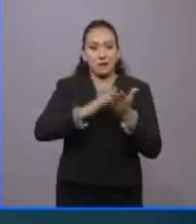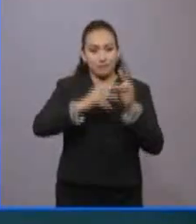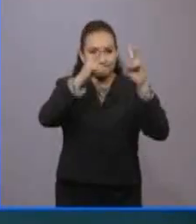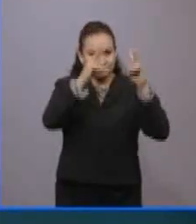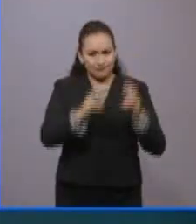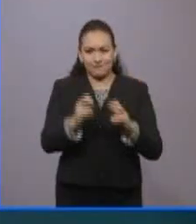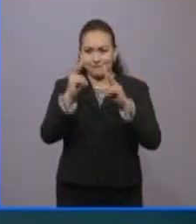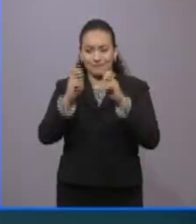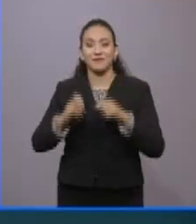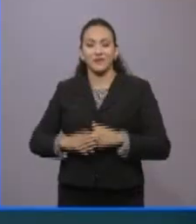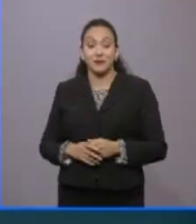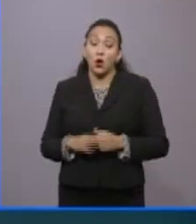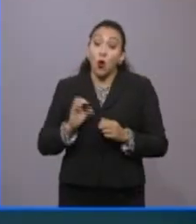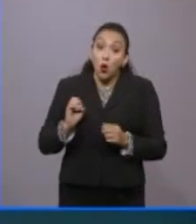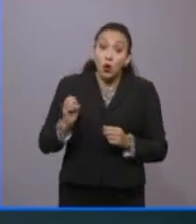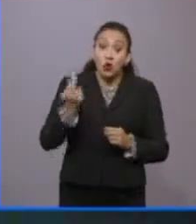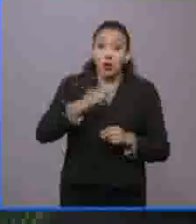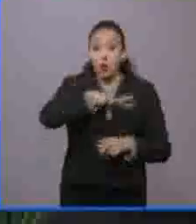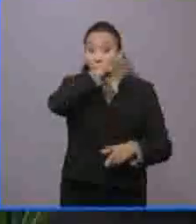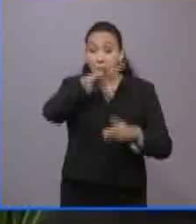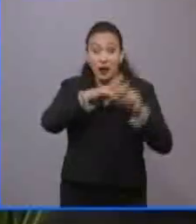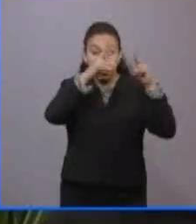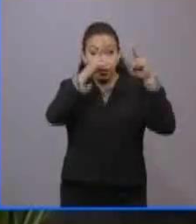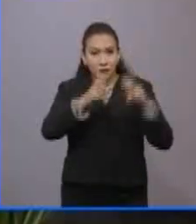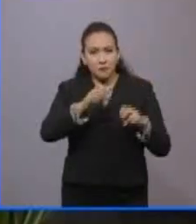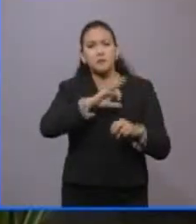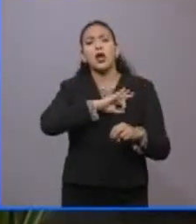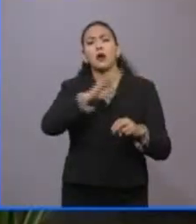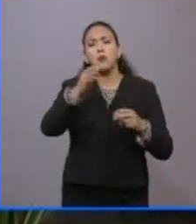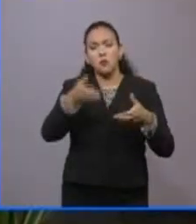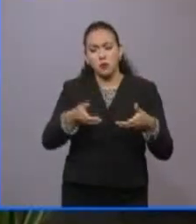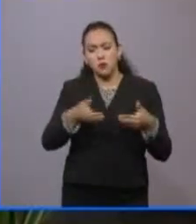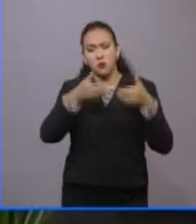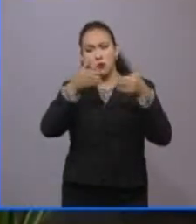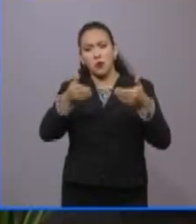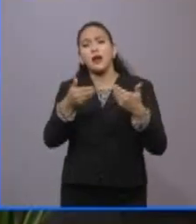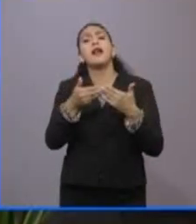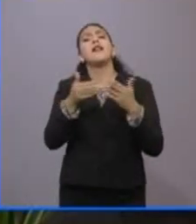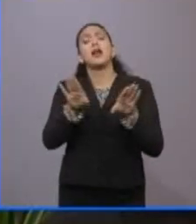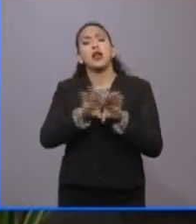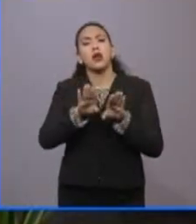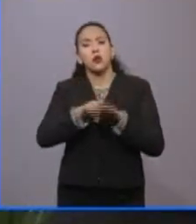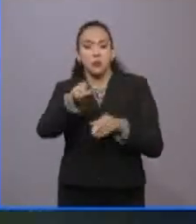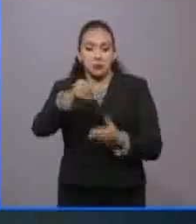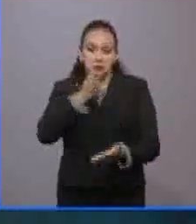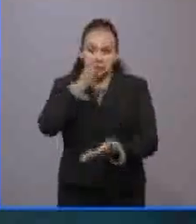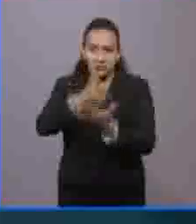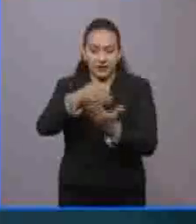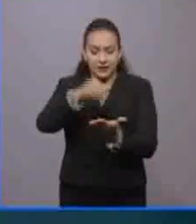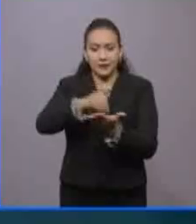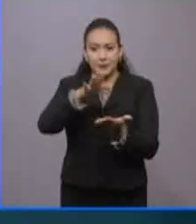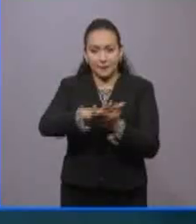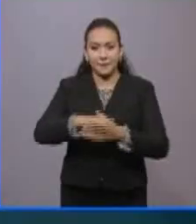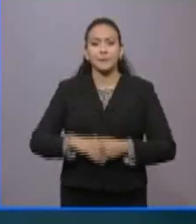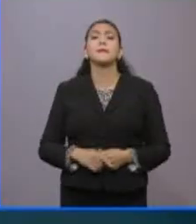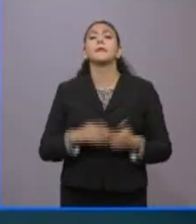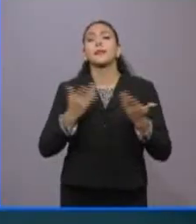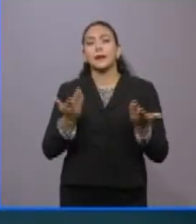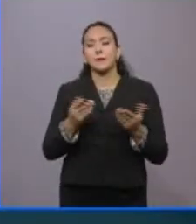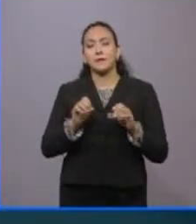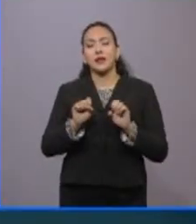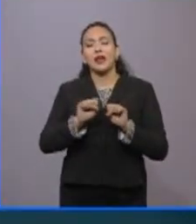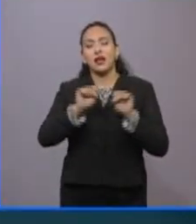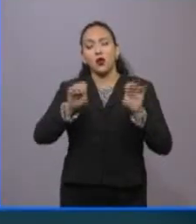y si se requiere todo el contenido, se puede entregar en formato abierto mediante una cita. El sistema está organizado de